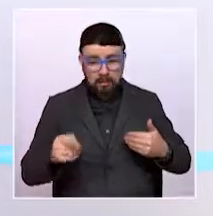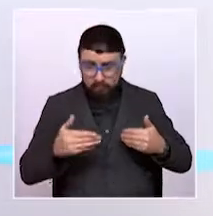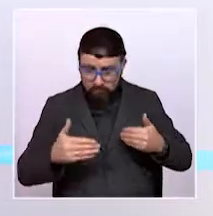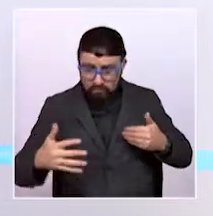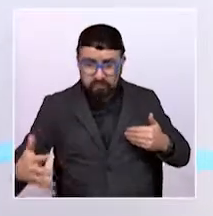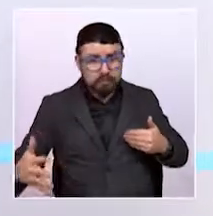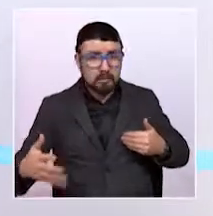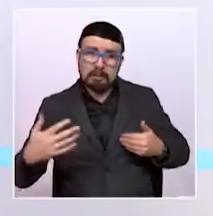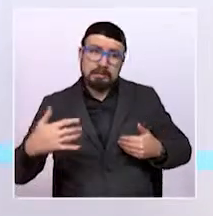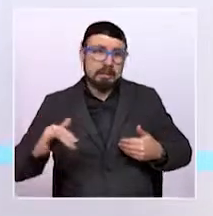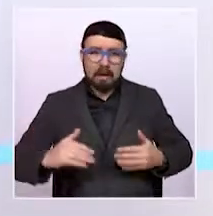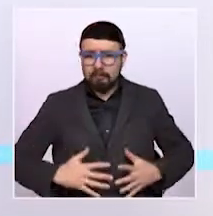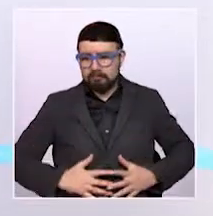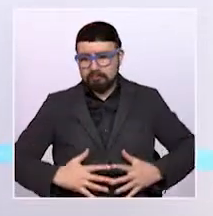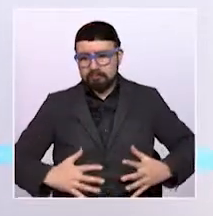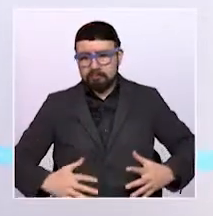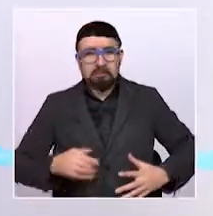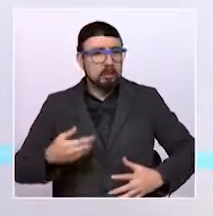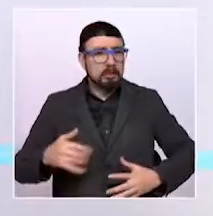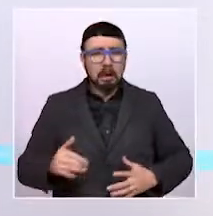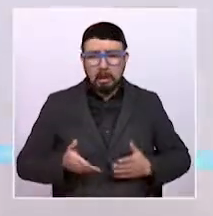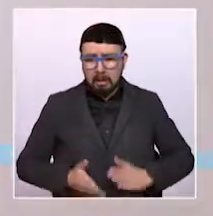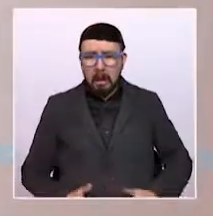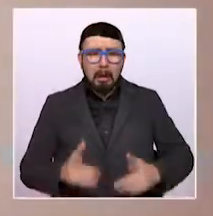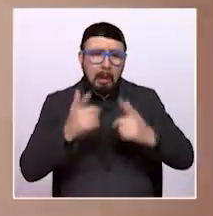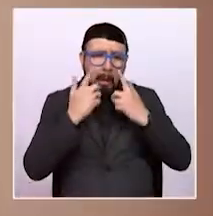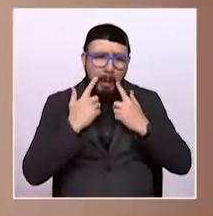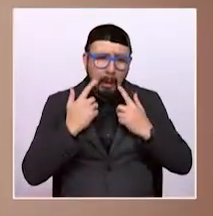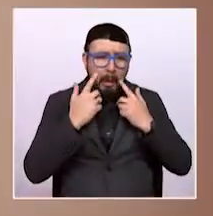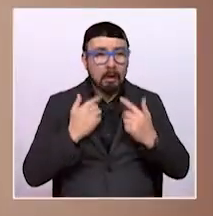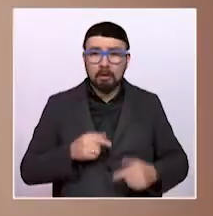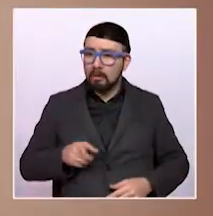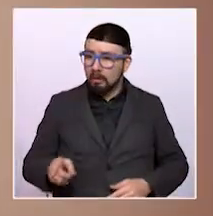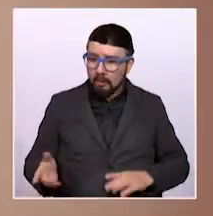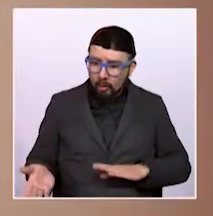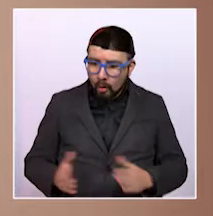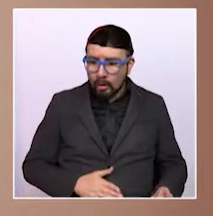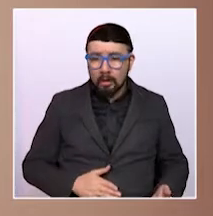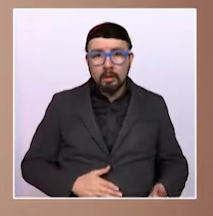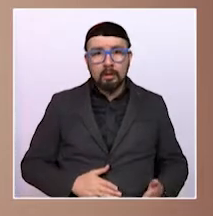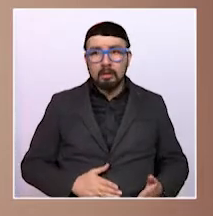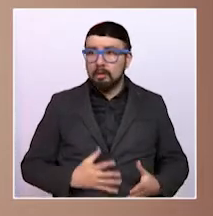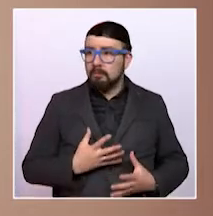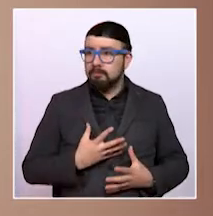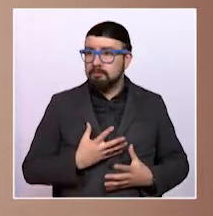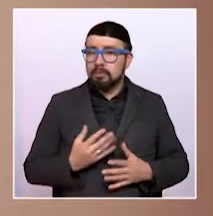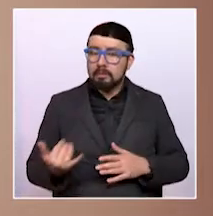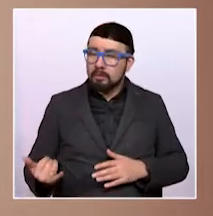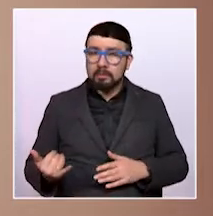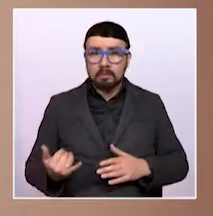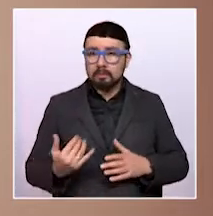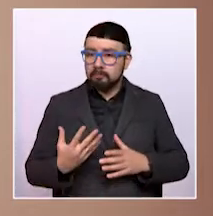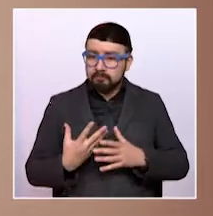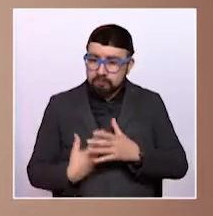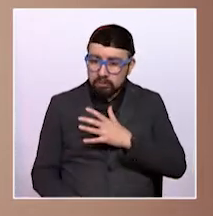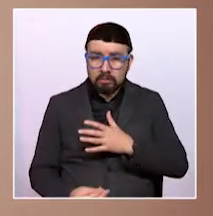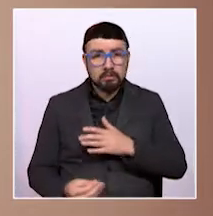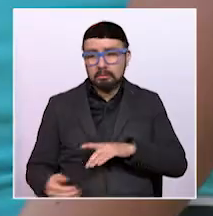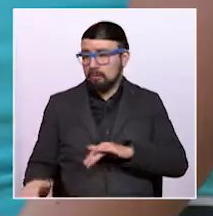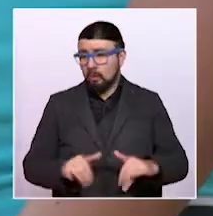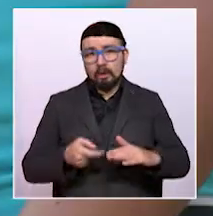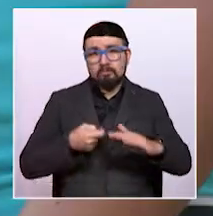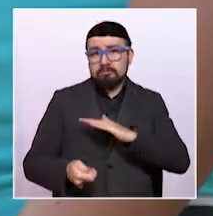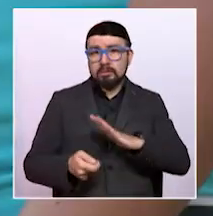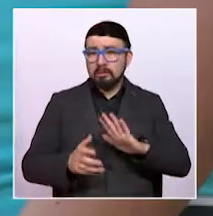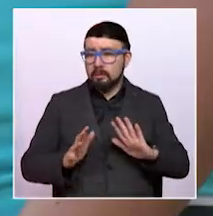es grande ya llora cuando nace y dejar morir un bebé después de su nacimiento es un homicidio o sea más yo